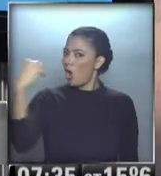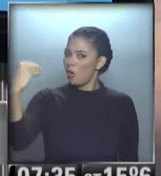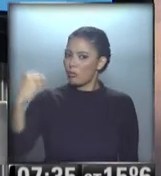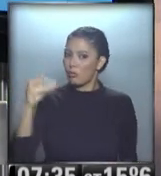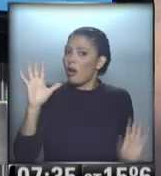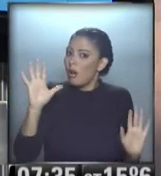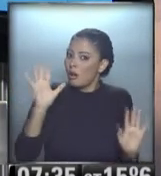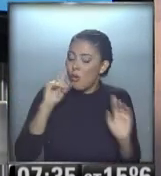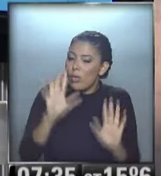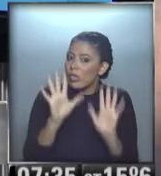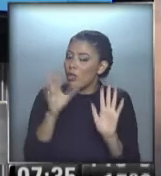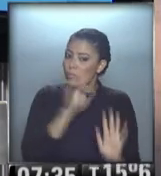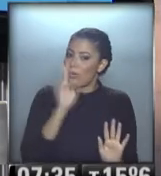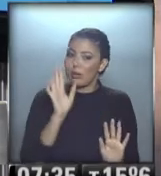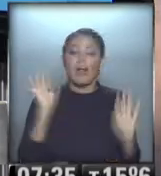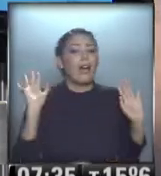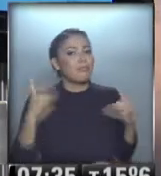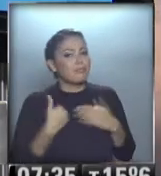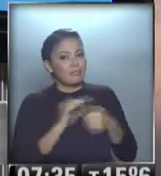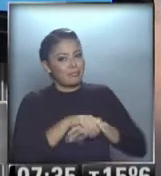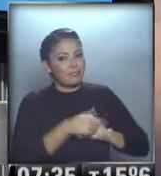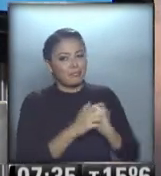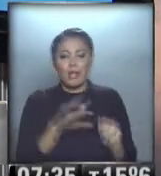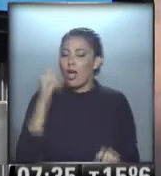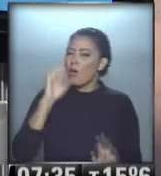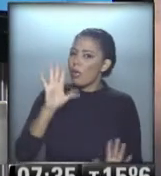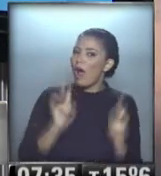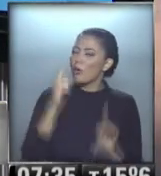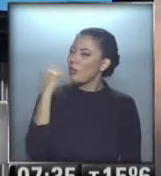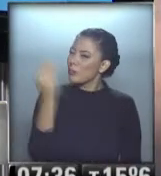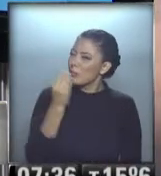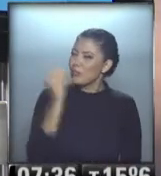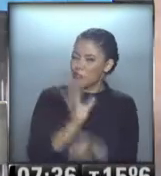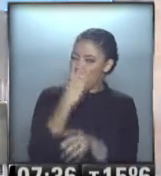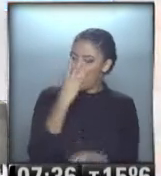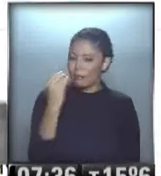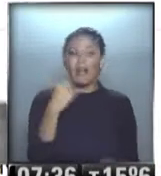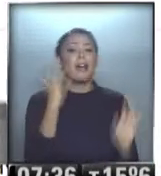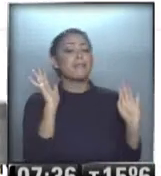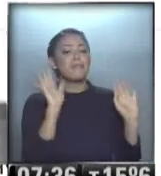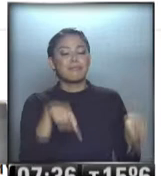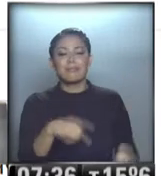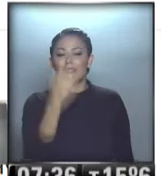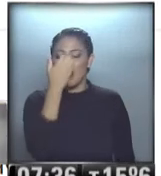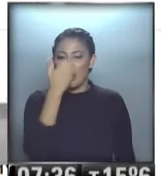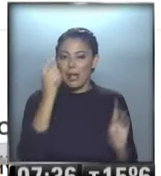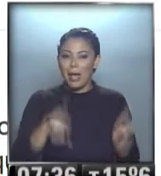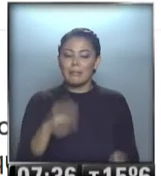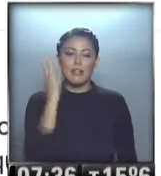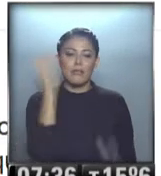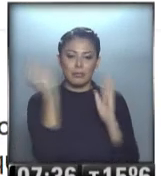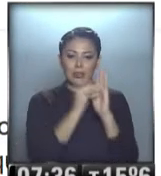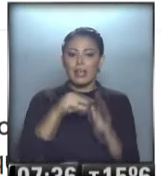Ah, ojo, ojo eso, chicas, no sé qué van a hacer. Picarones, no sé qué van a hacer, Cari. Vamos a empezar con nuestros mensajes de Facebook.